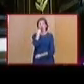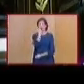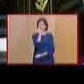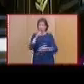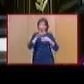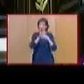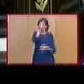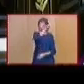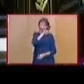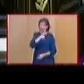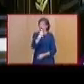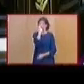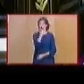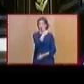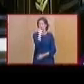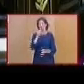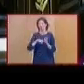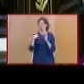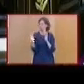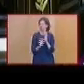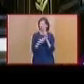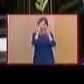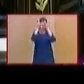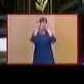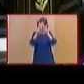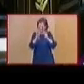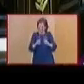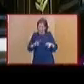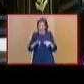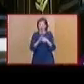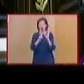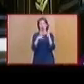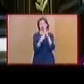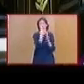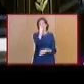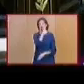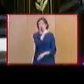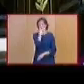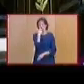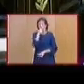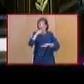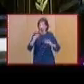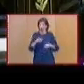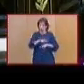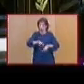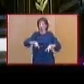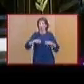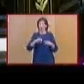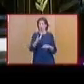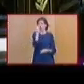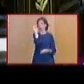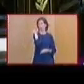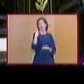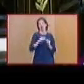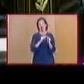total, pleno y absoluto en todos los aspectos. La actualización de este régimen económico y fiscal estaba muy avanzada con el Ministerio de